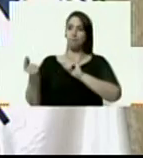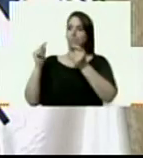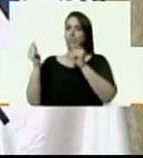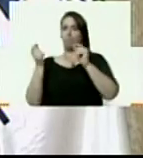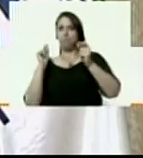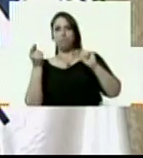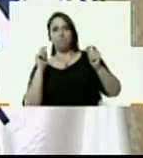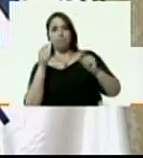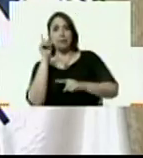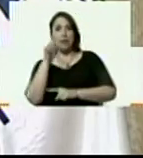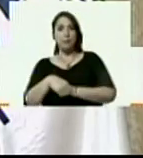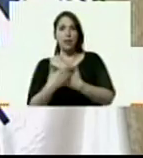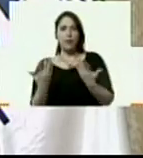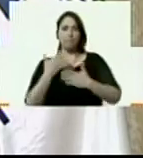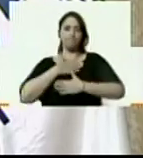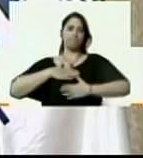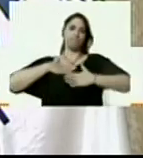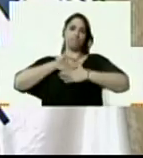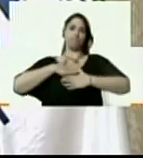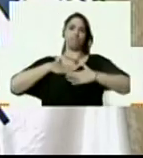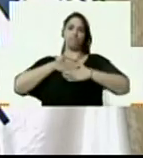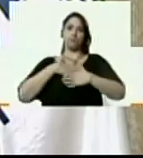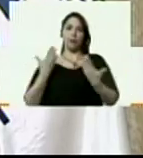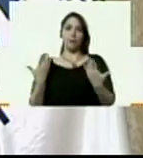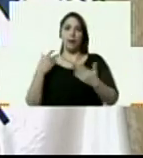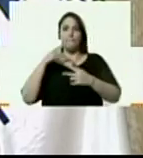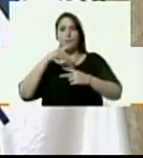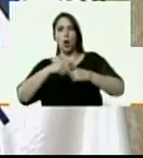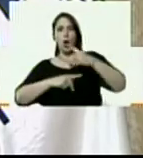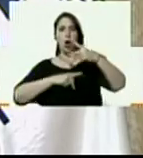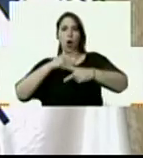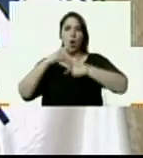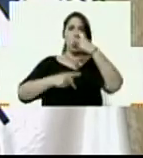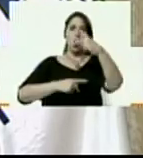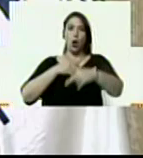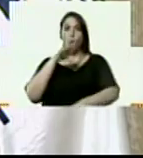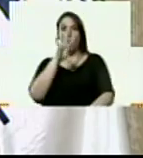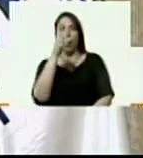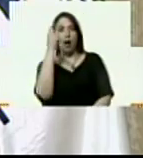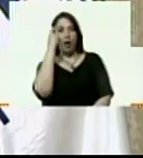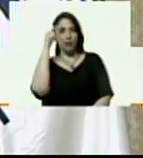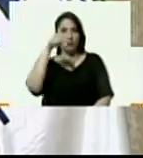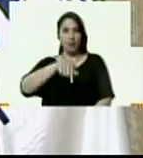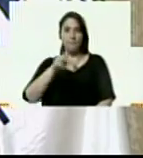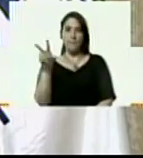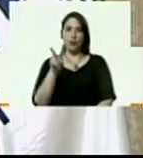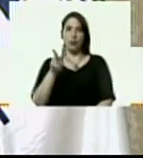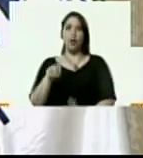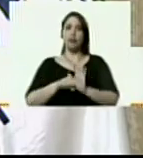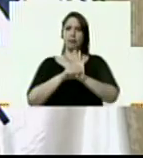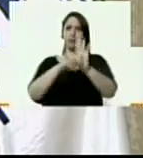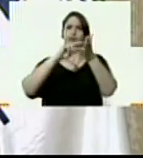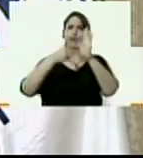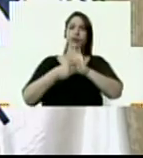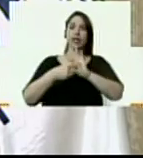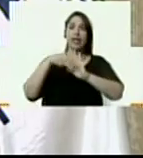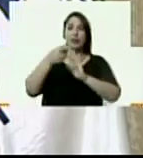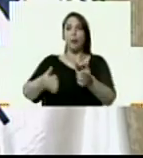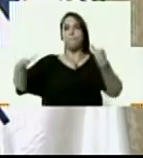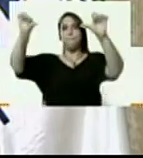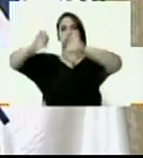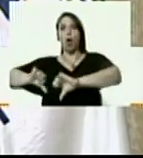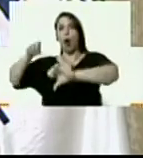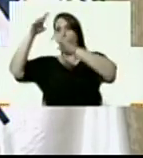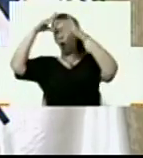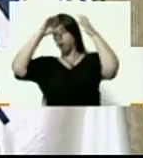debate también fue muy rico en el proceso de estos cuatro días aquí en venezuela simbólicamente es un fracaso para la